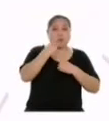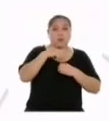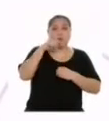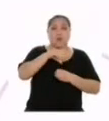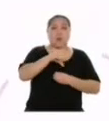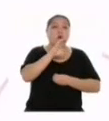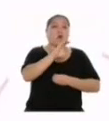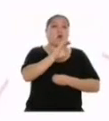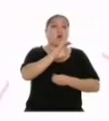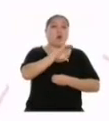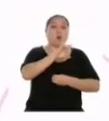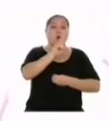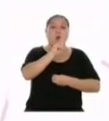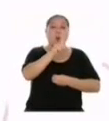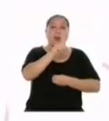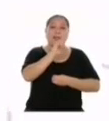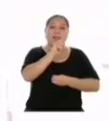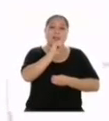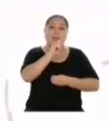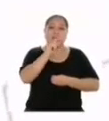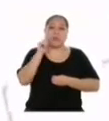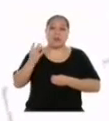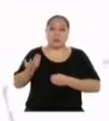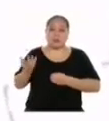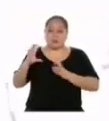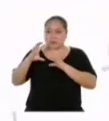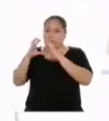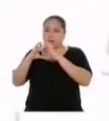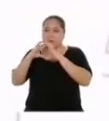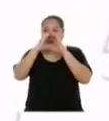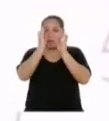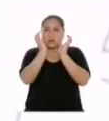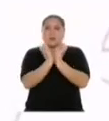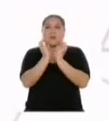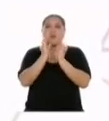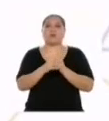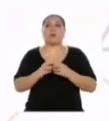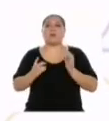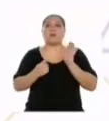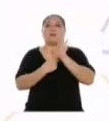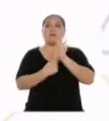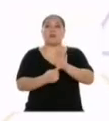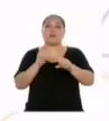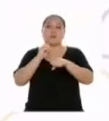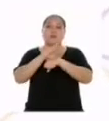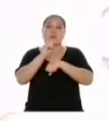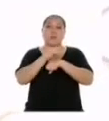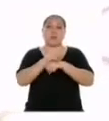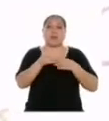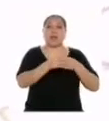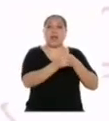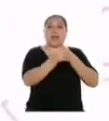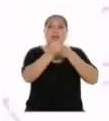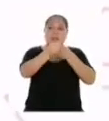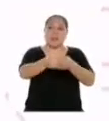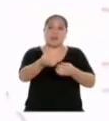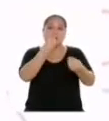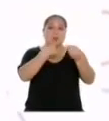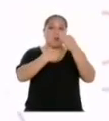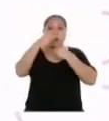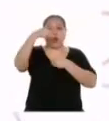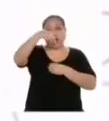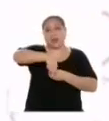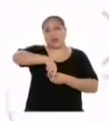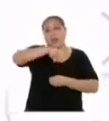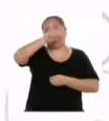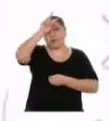variable cualitativa, empleando un gráfico circular, y presentamos las recomendaciones con el esquema de las guías alimentarias en